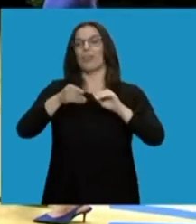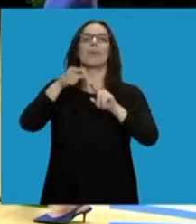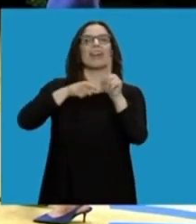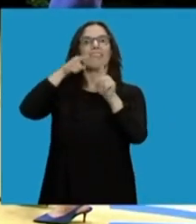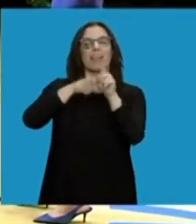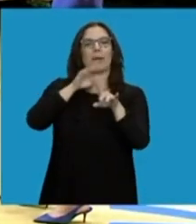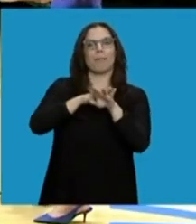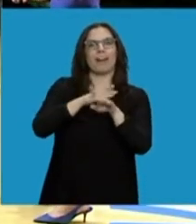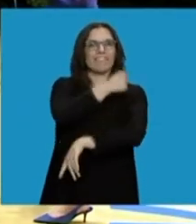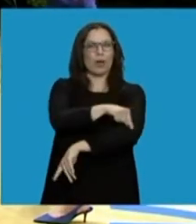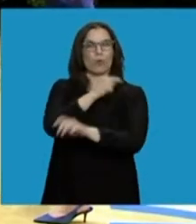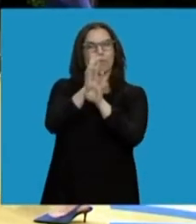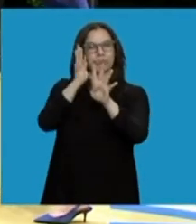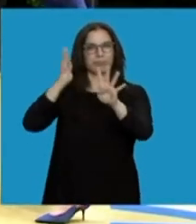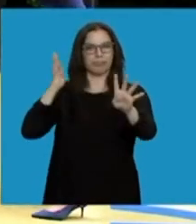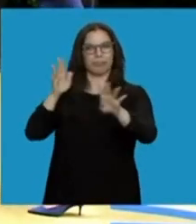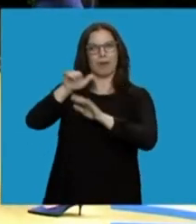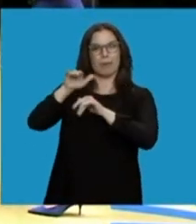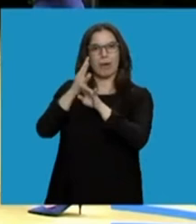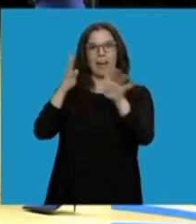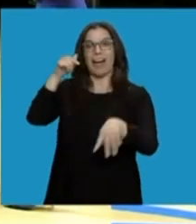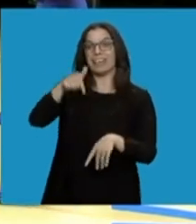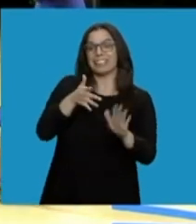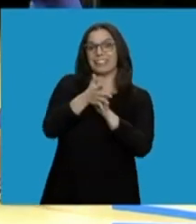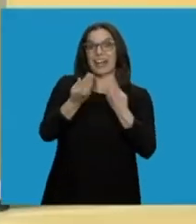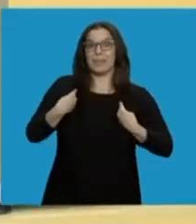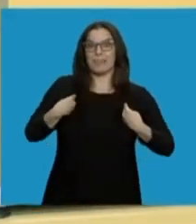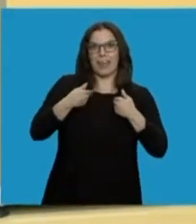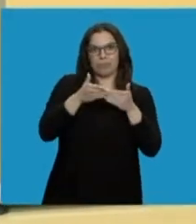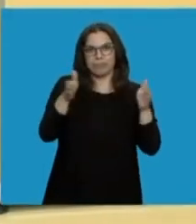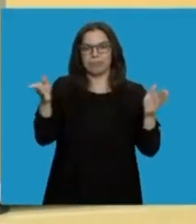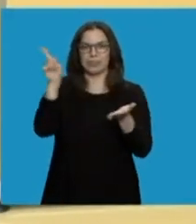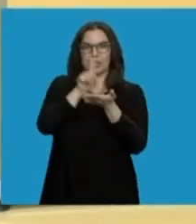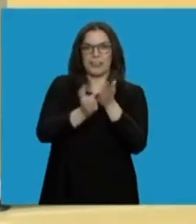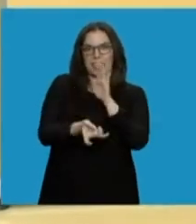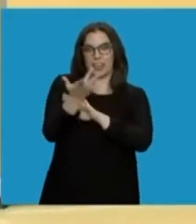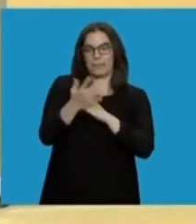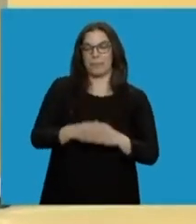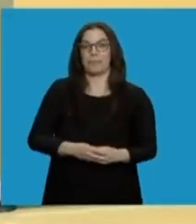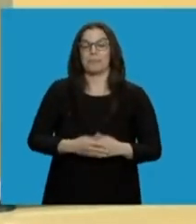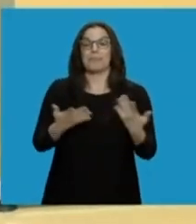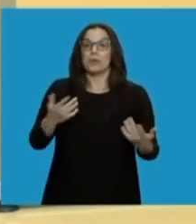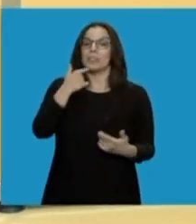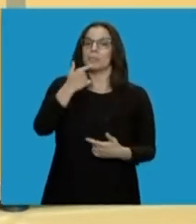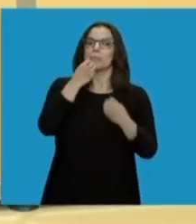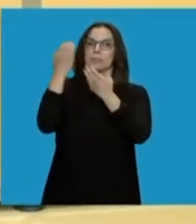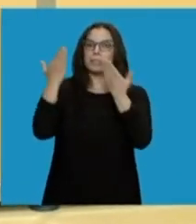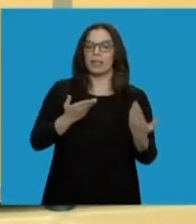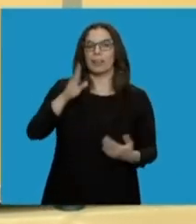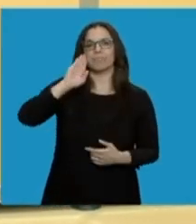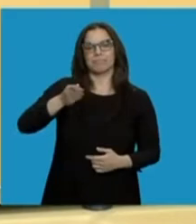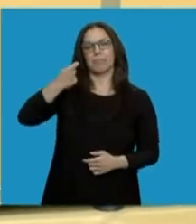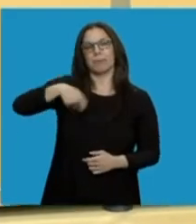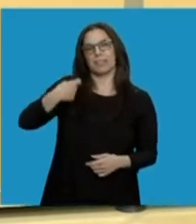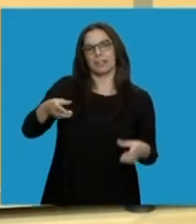referencia. Aquí, la vida se abre camino de nuevo. Con esa esperanza vamos a dar la bienvenida y saludamos al presidente de la